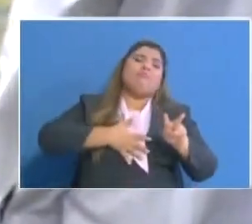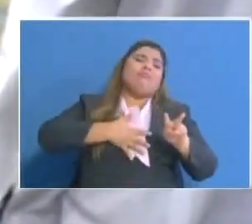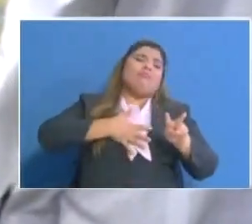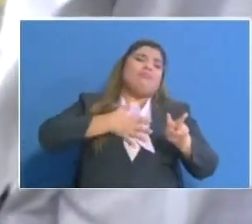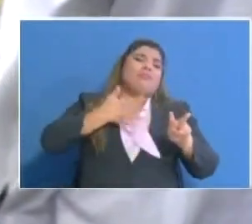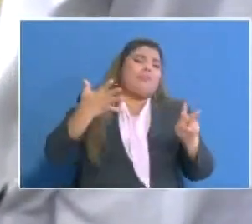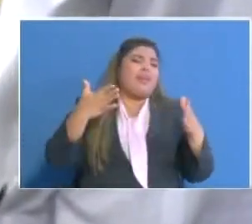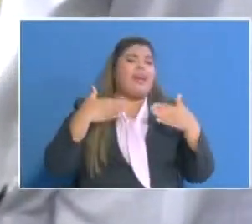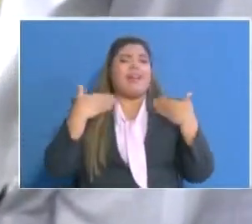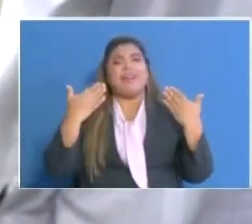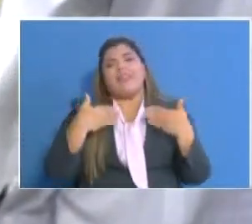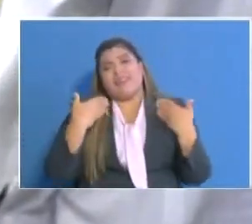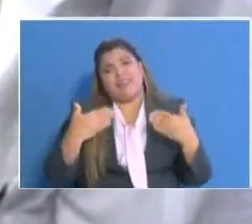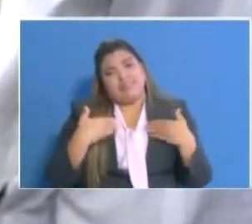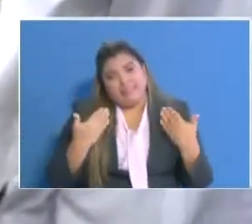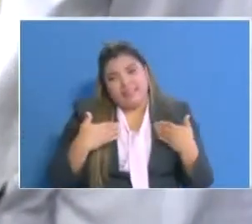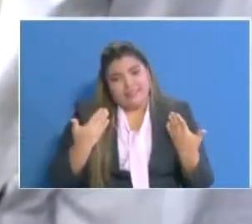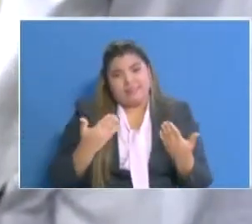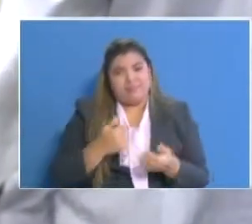Creo que nos la adelantó un par de semanas.